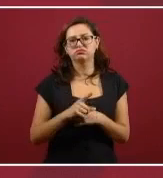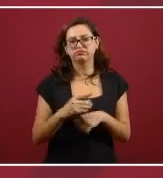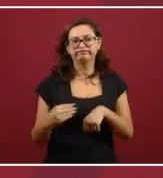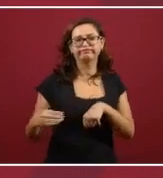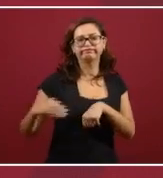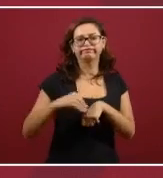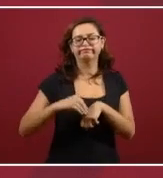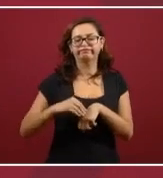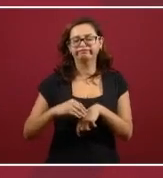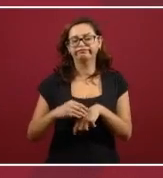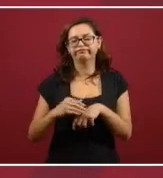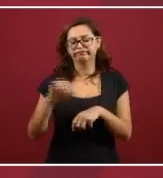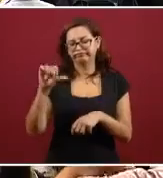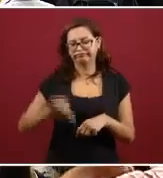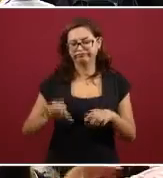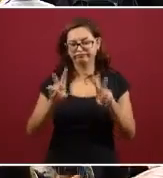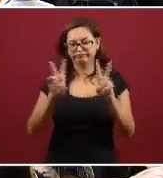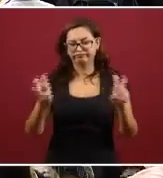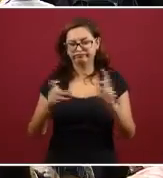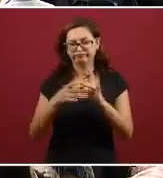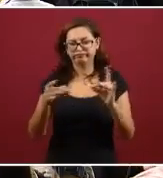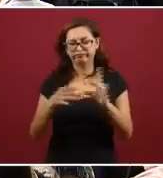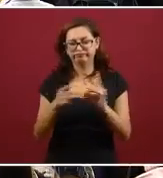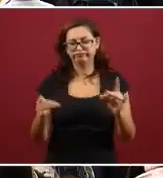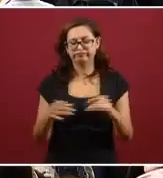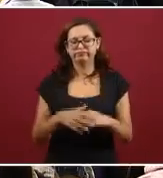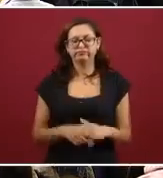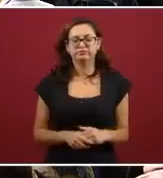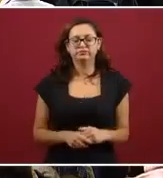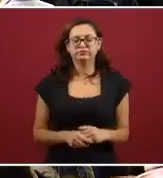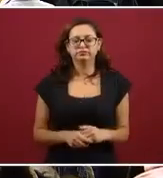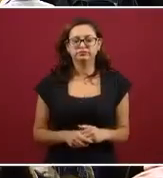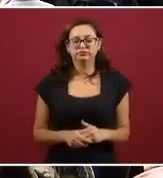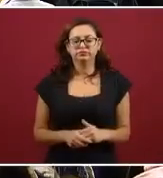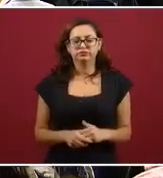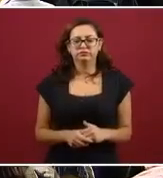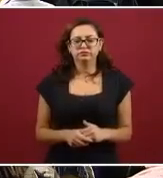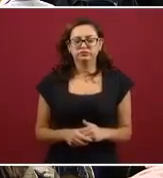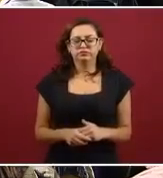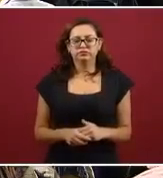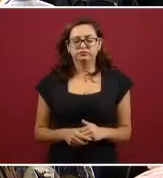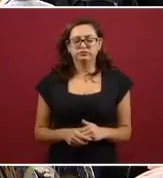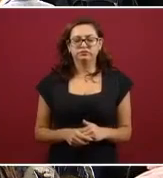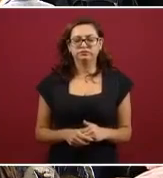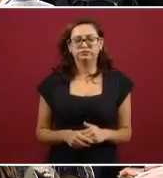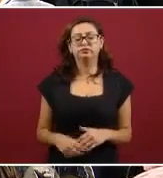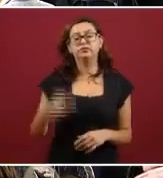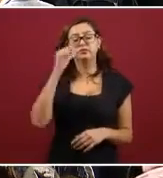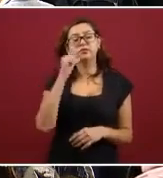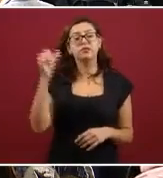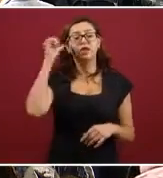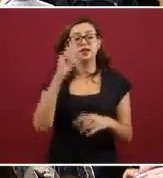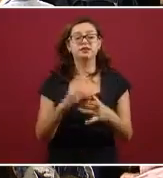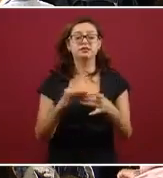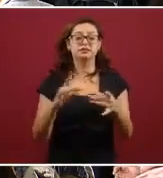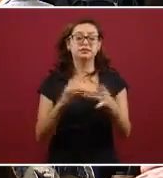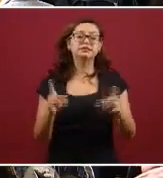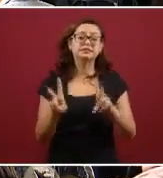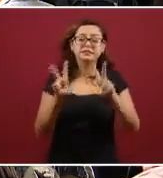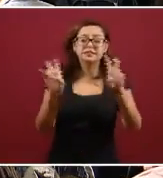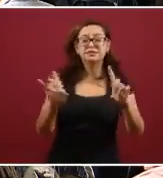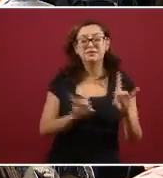Ayer hablábamos de que se trata de situaciones muy especiales que